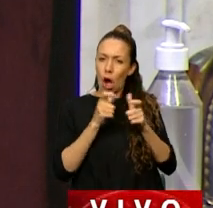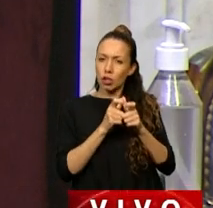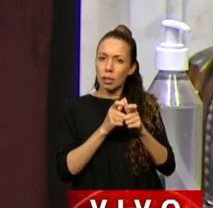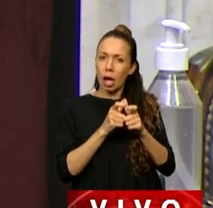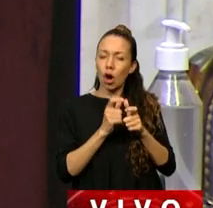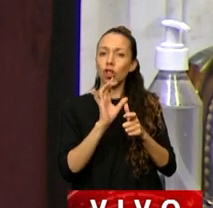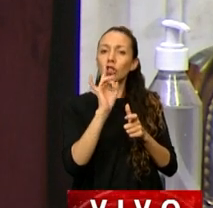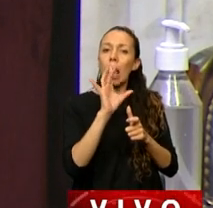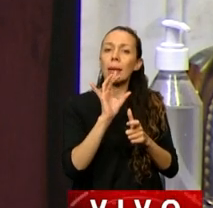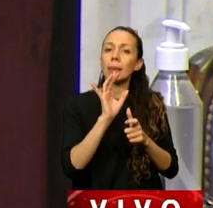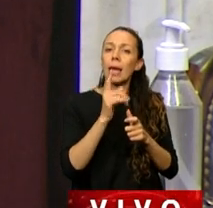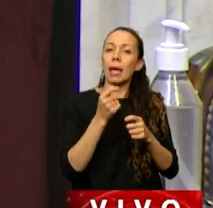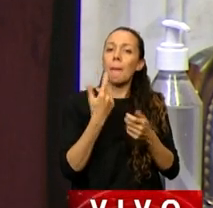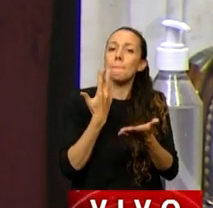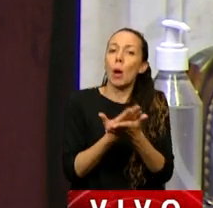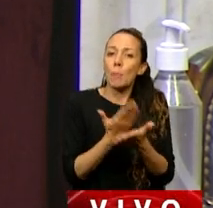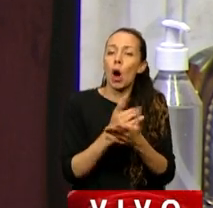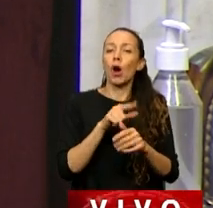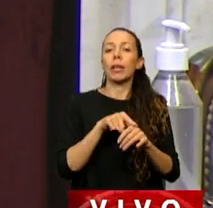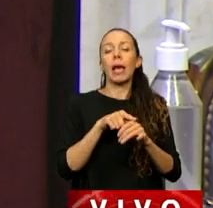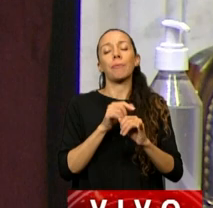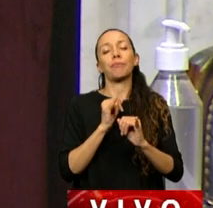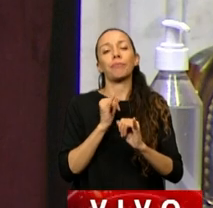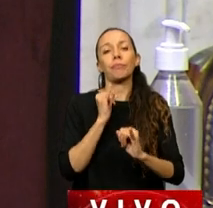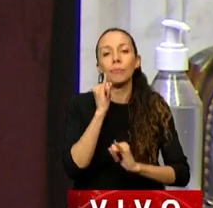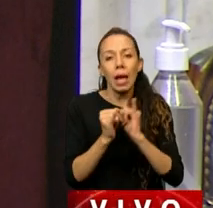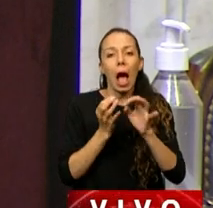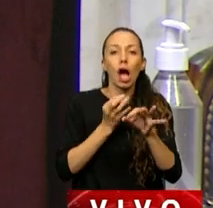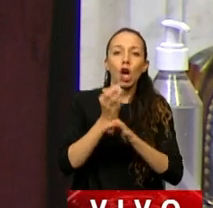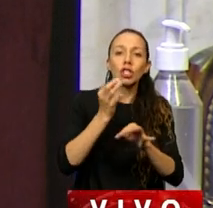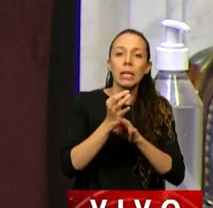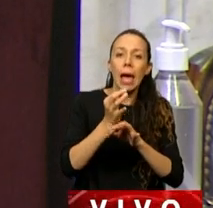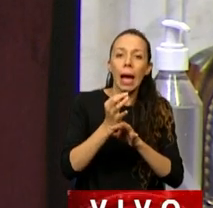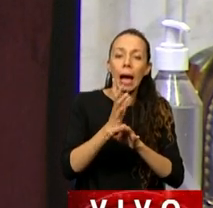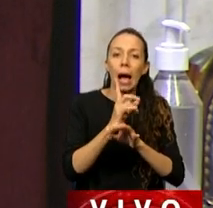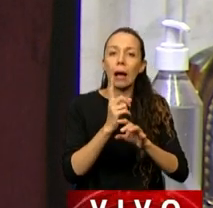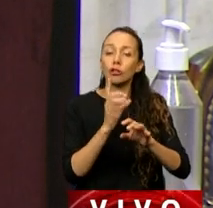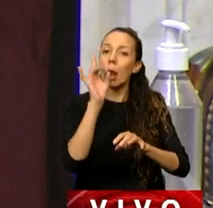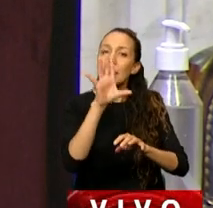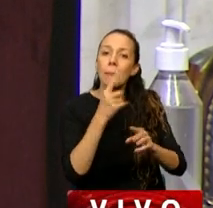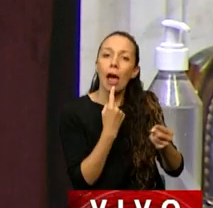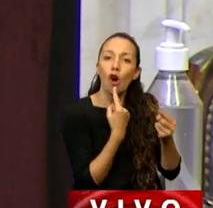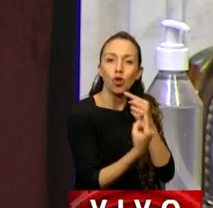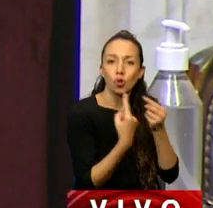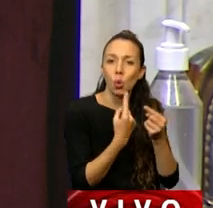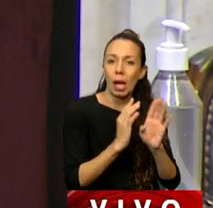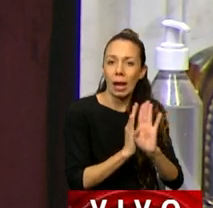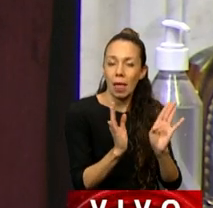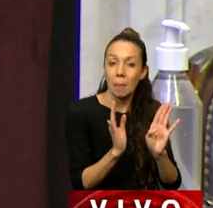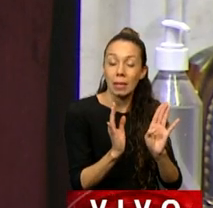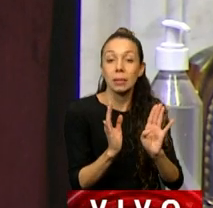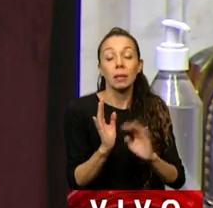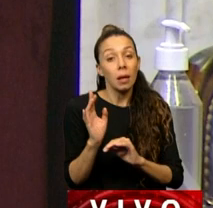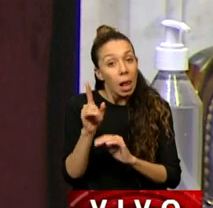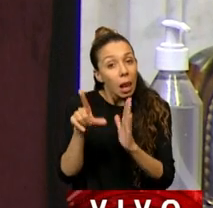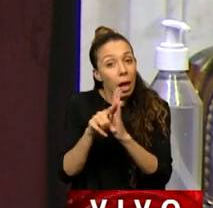sugerir, proponer, solamente va a ser como consultivo. Incluso cuando dice que para autorizar en